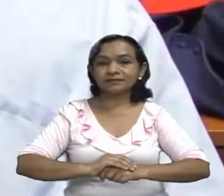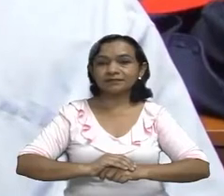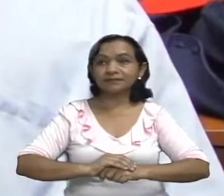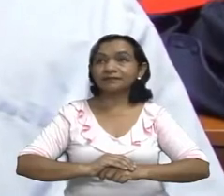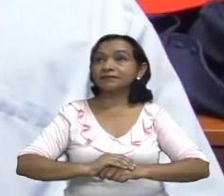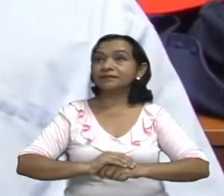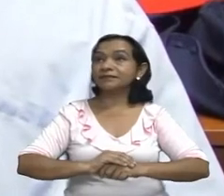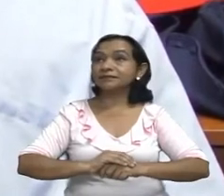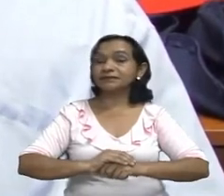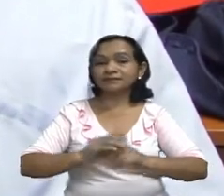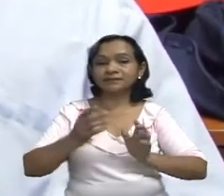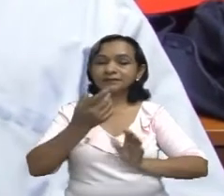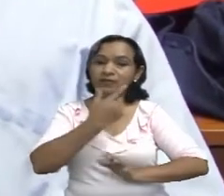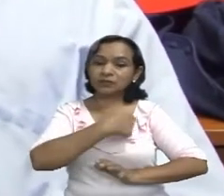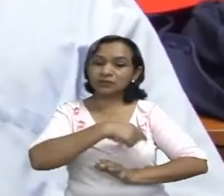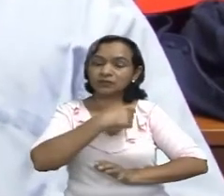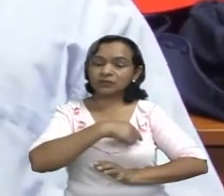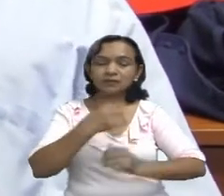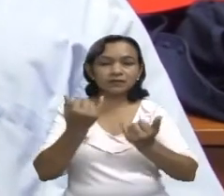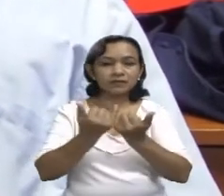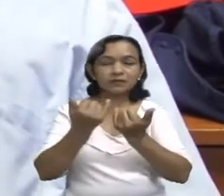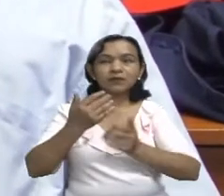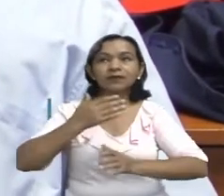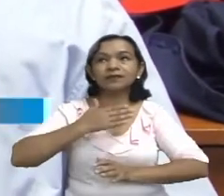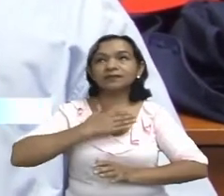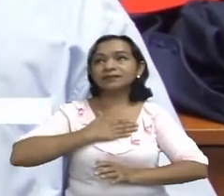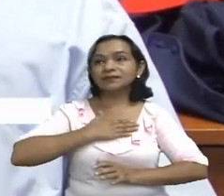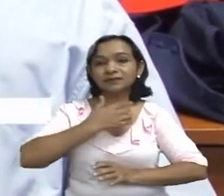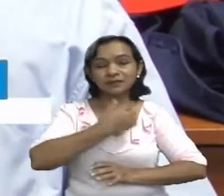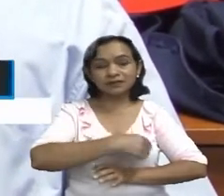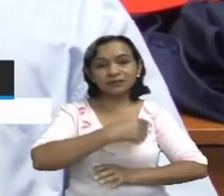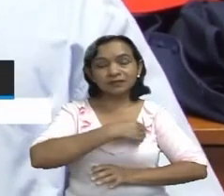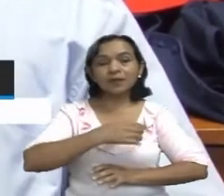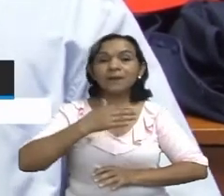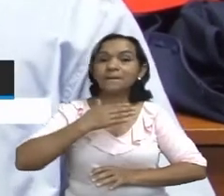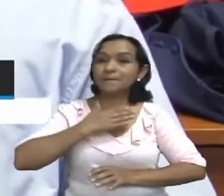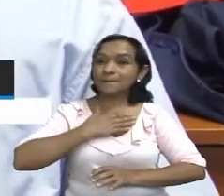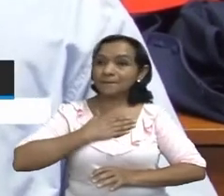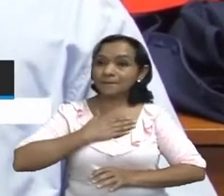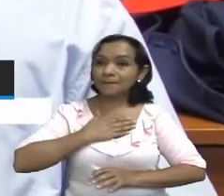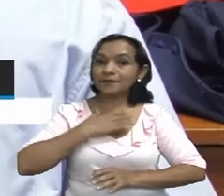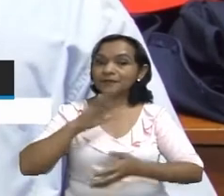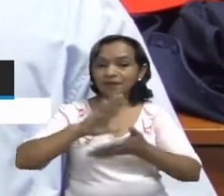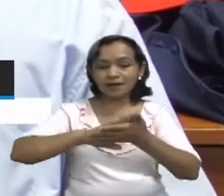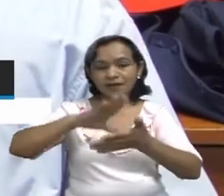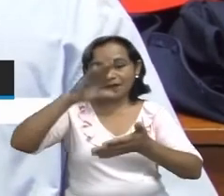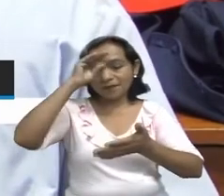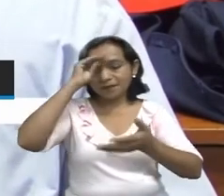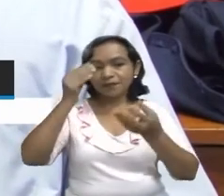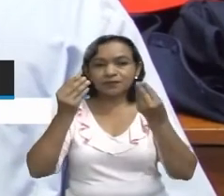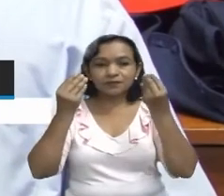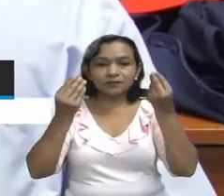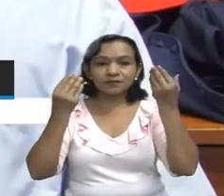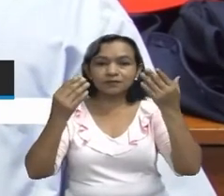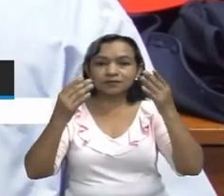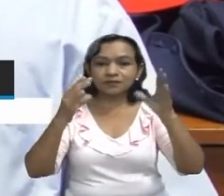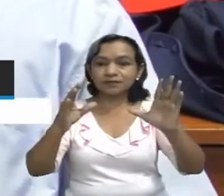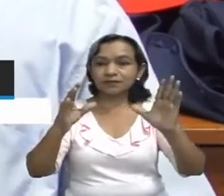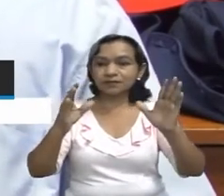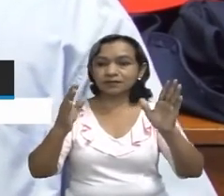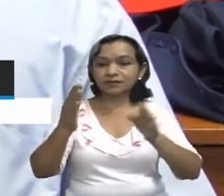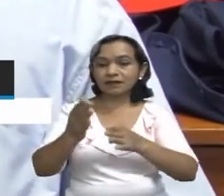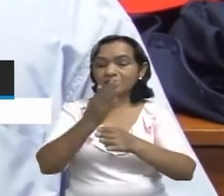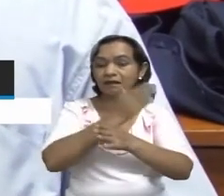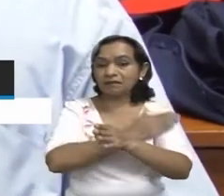Fue una escuela y está siendo una escuela realmente, porque he aprendido muchas cosas que antes no sabía,